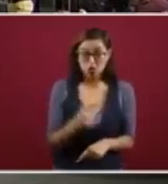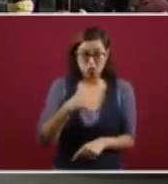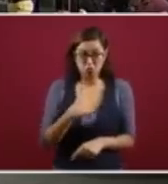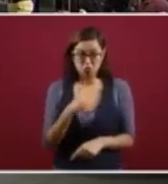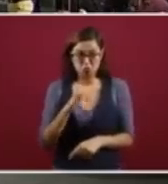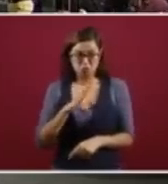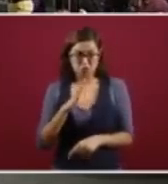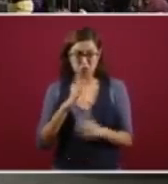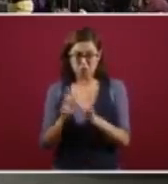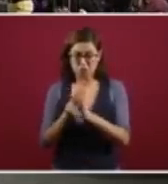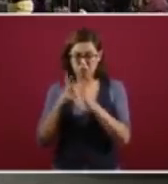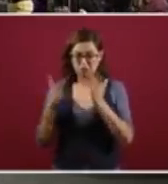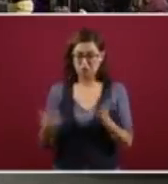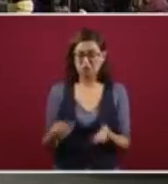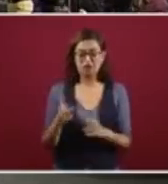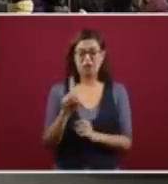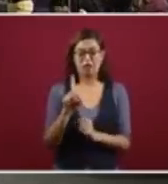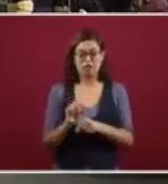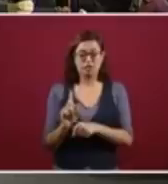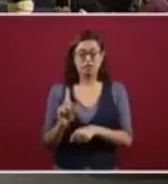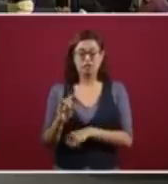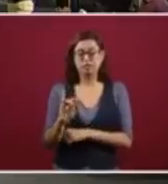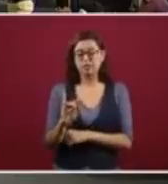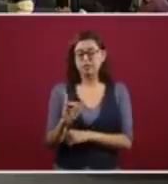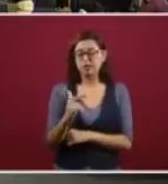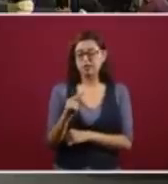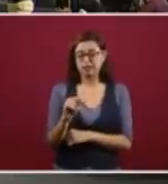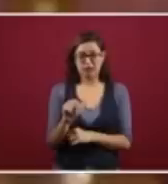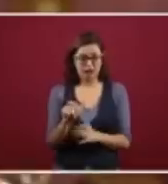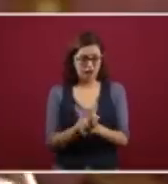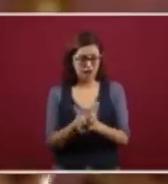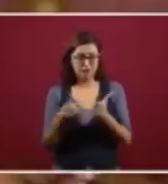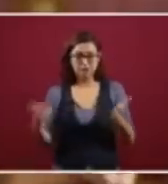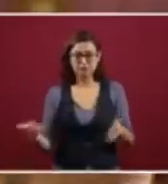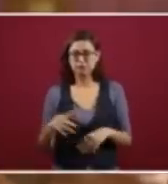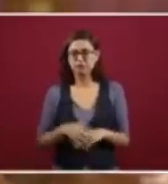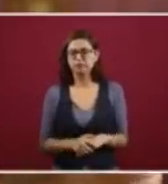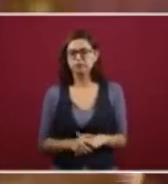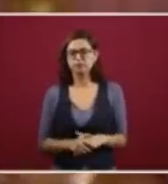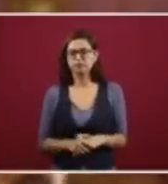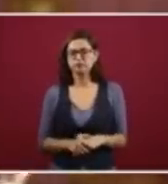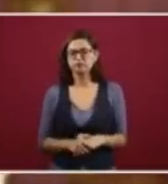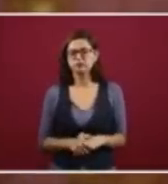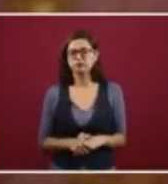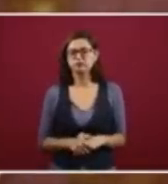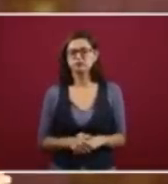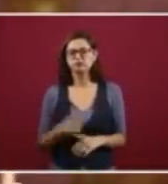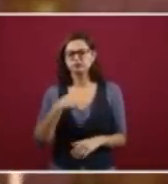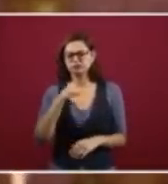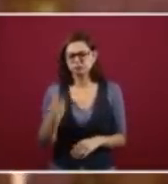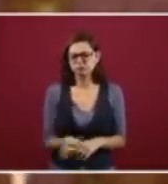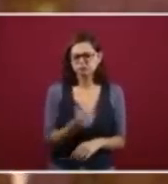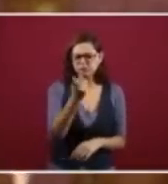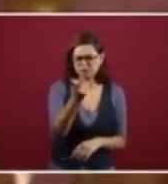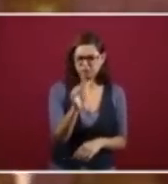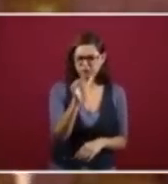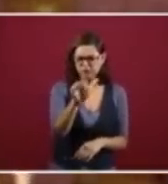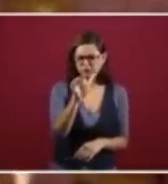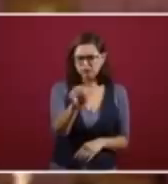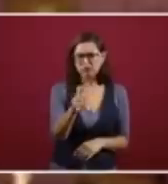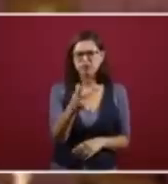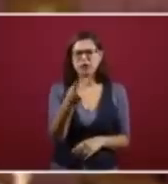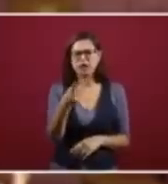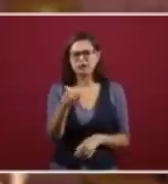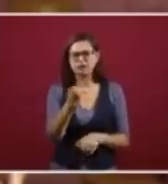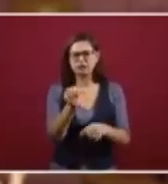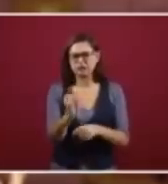usted, presidente, y una pregunta para el secretario de Hacienda. Para el tema del secretario de Hacienda, secretario, hay varias asociaciones